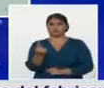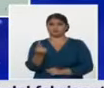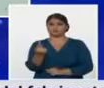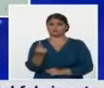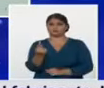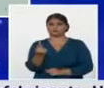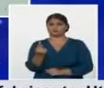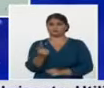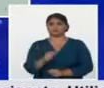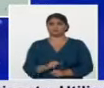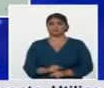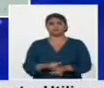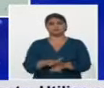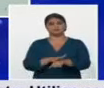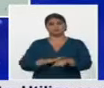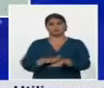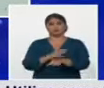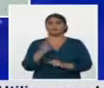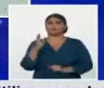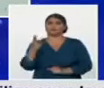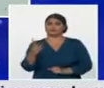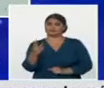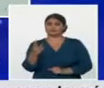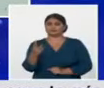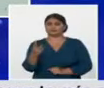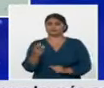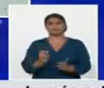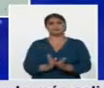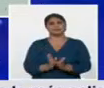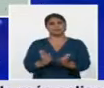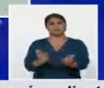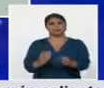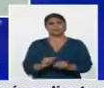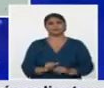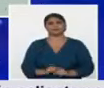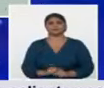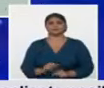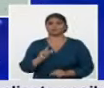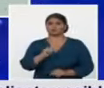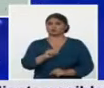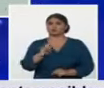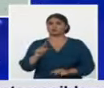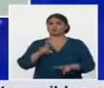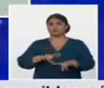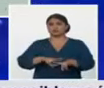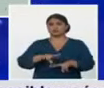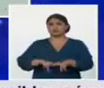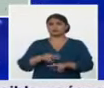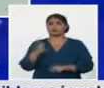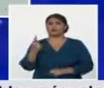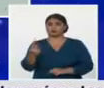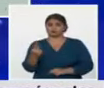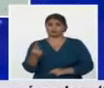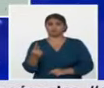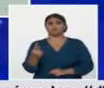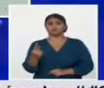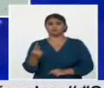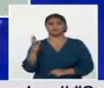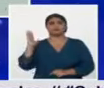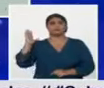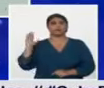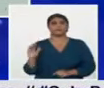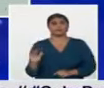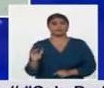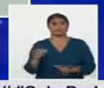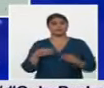3 casos importados en el día de ayer. De los 11 casos de La Habana, un extranjero mexicano procedente de